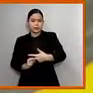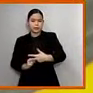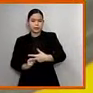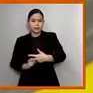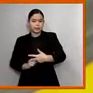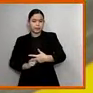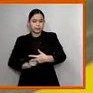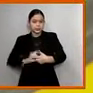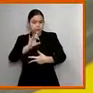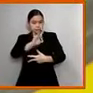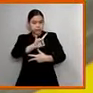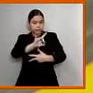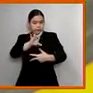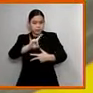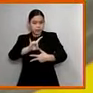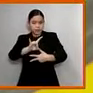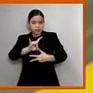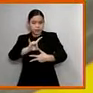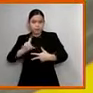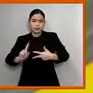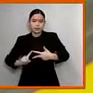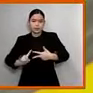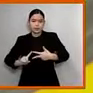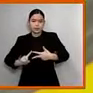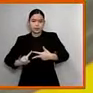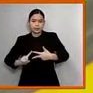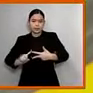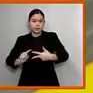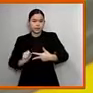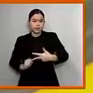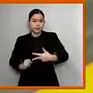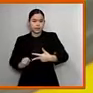Este es el 88, segundo número, suerte.